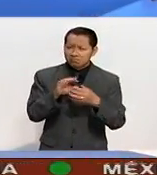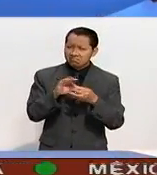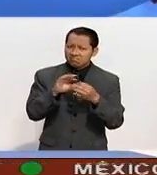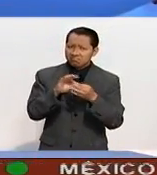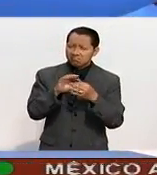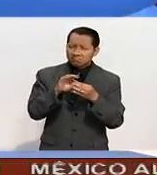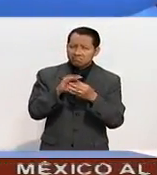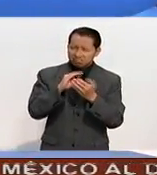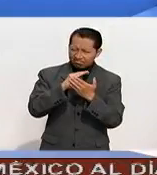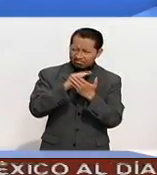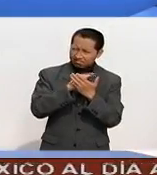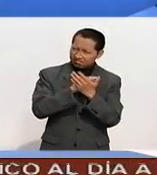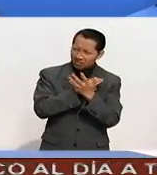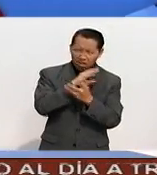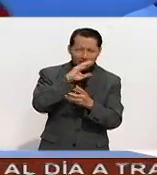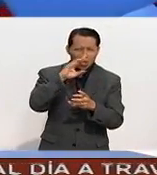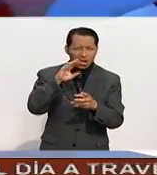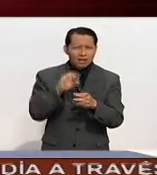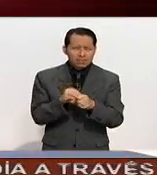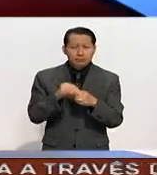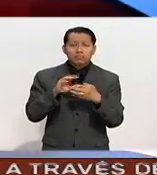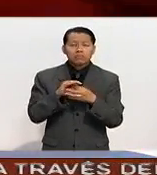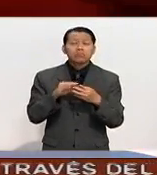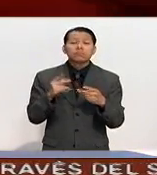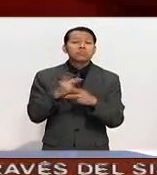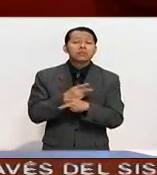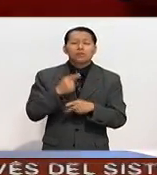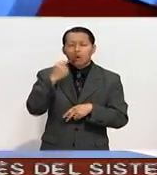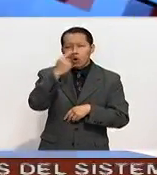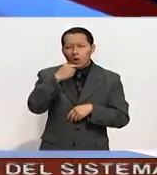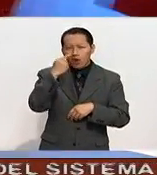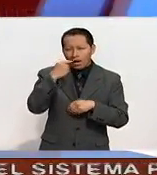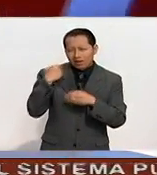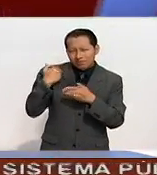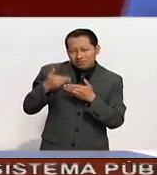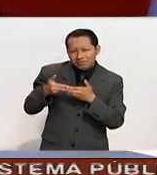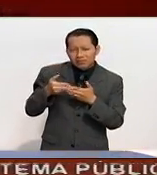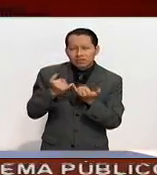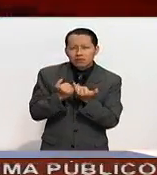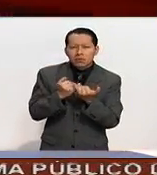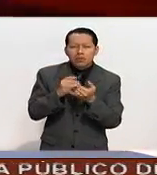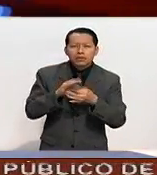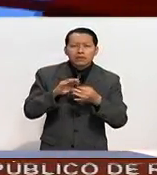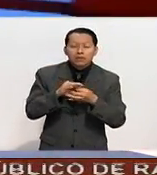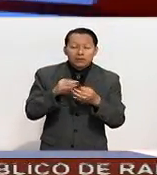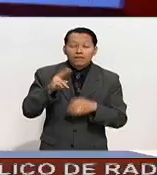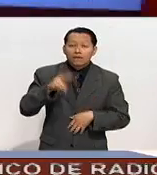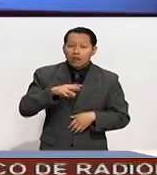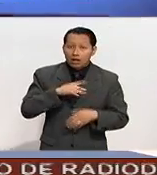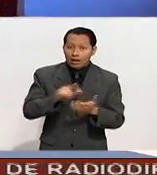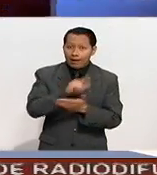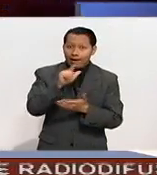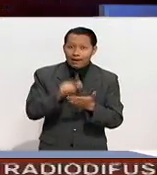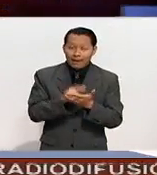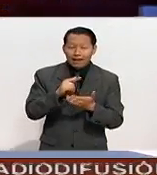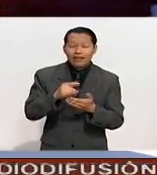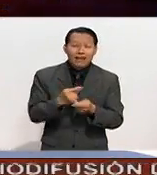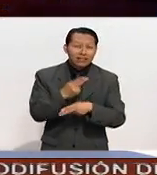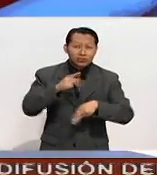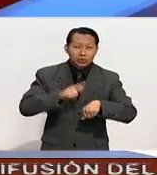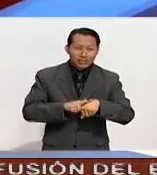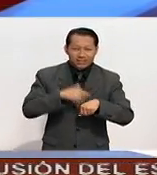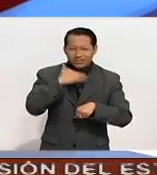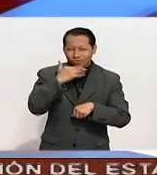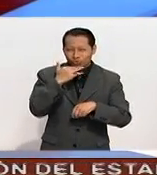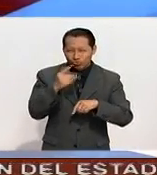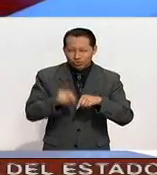muy completo de lo que pasó, de lo que ha pasado durante las últimas horas en este tema pues tan polémico como es la Ley Nacional Anticorrupción, ahí en la Cámara